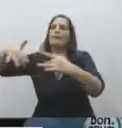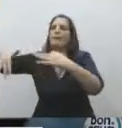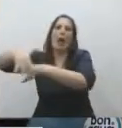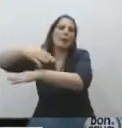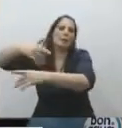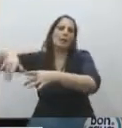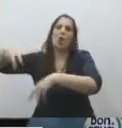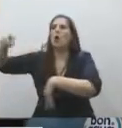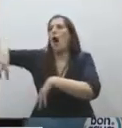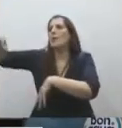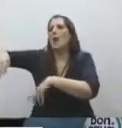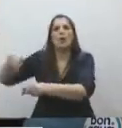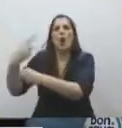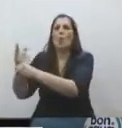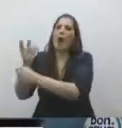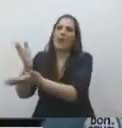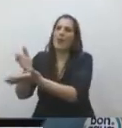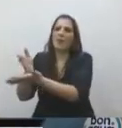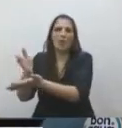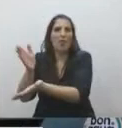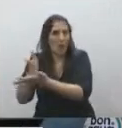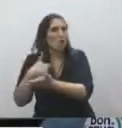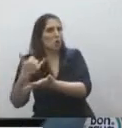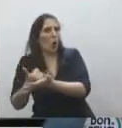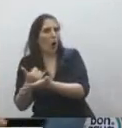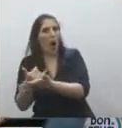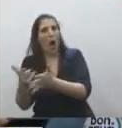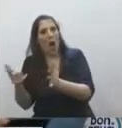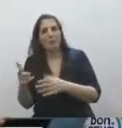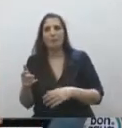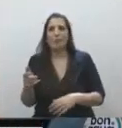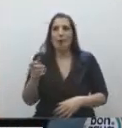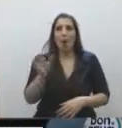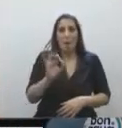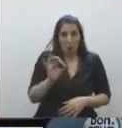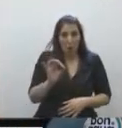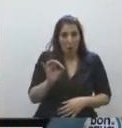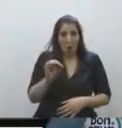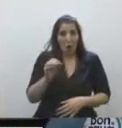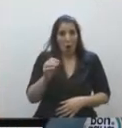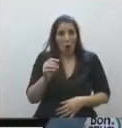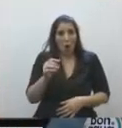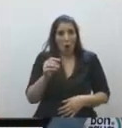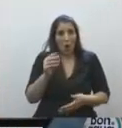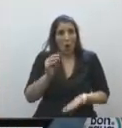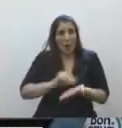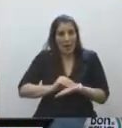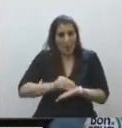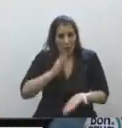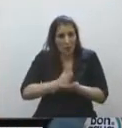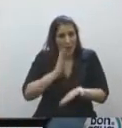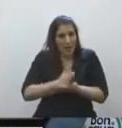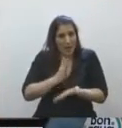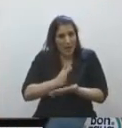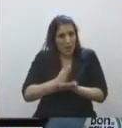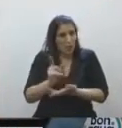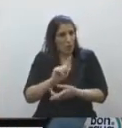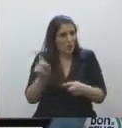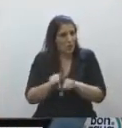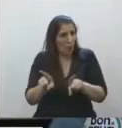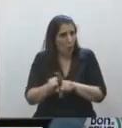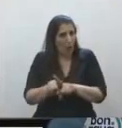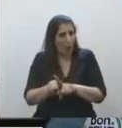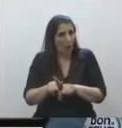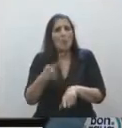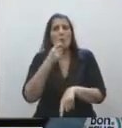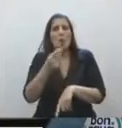que luchan, los jóvenes que aprueban, los jóvenes que, a pesar de tener enfermedades terribles, que siguen adelante, son un